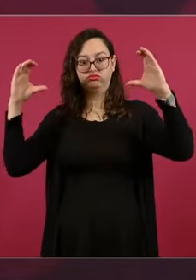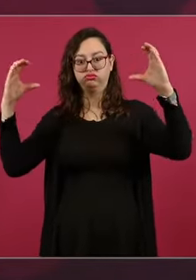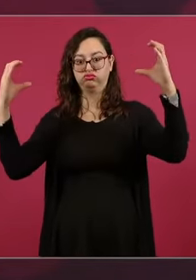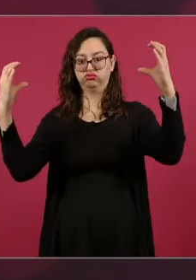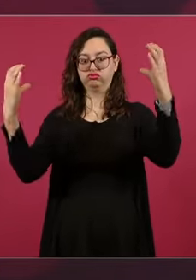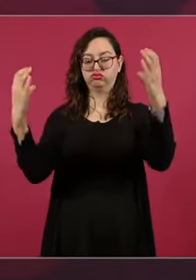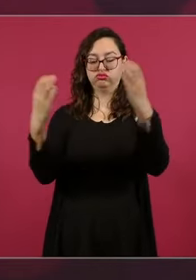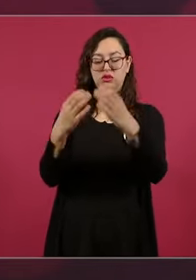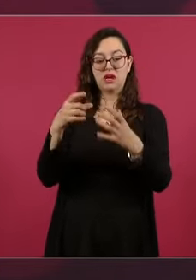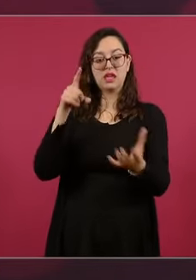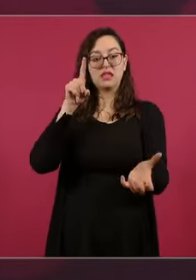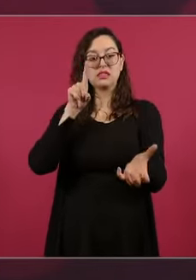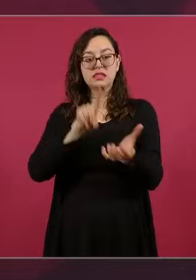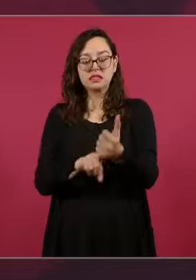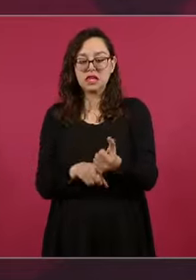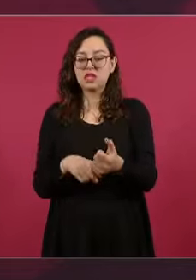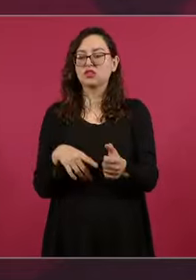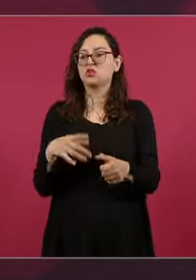la baja de presión